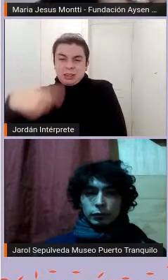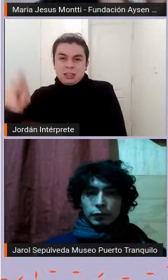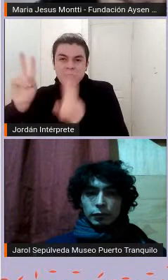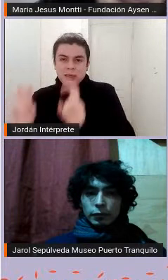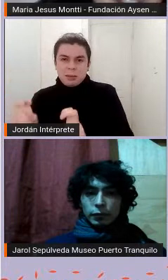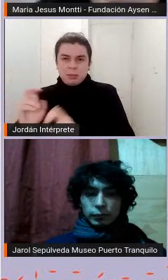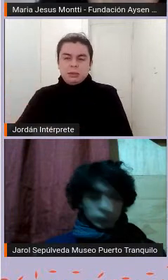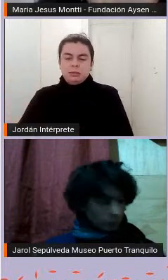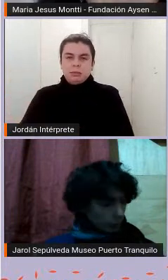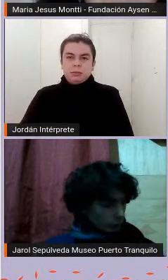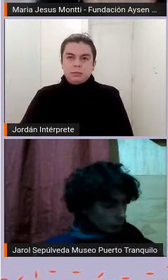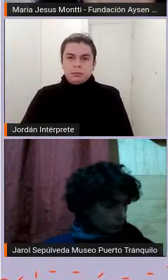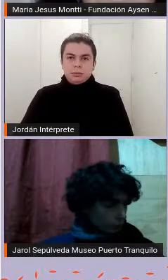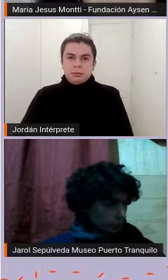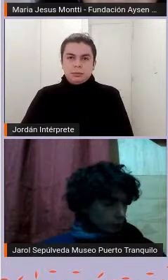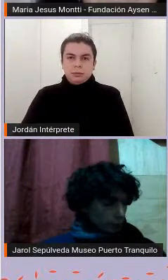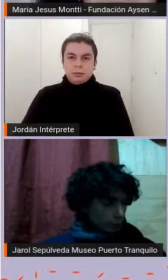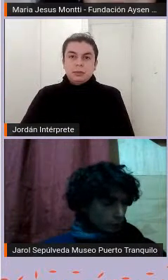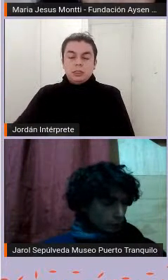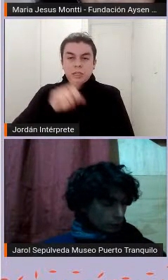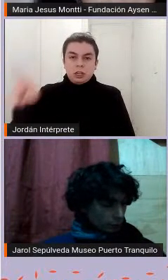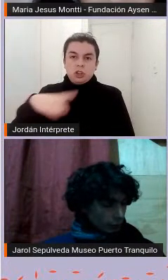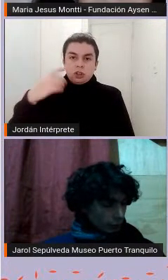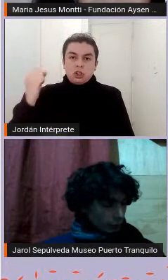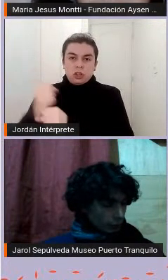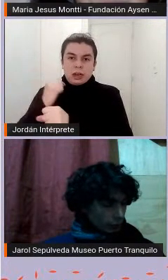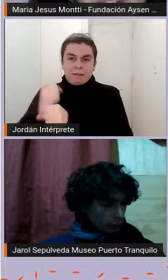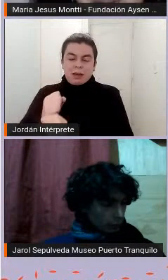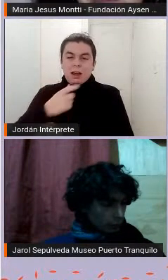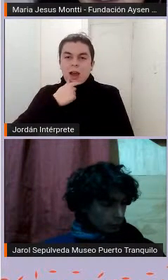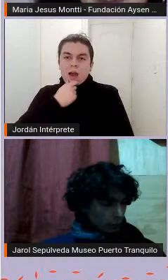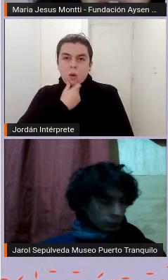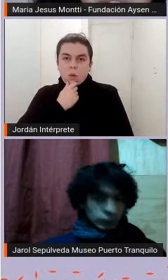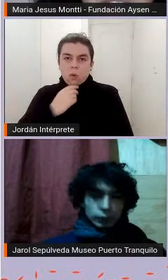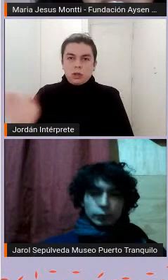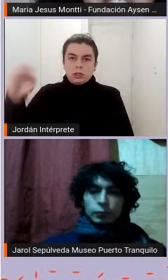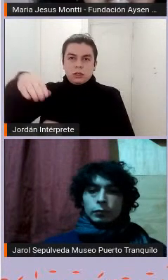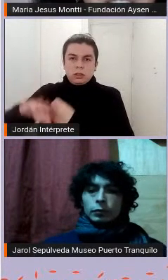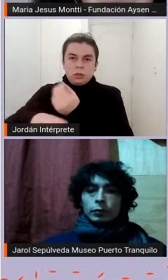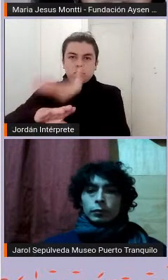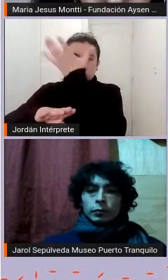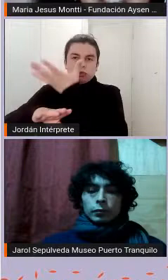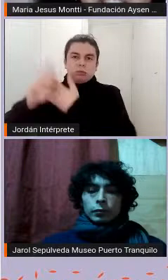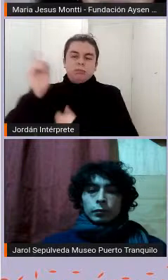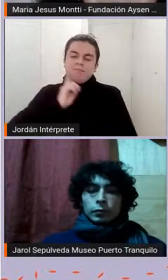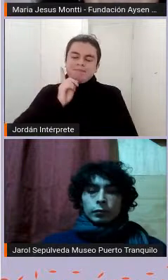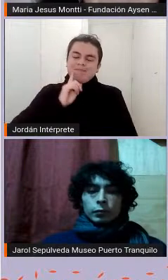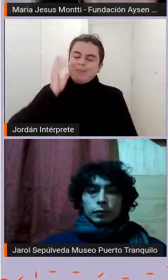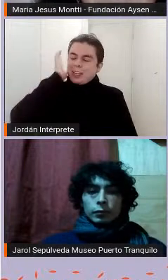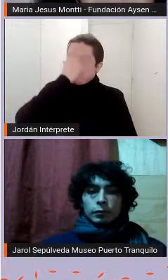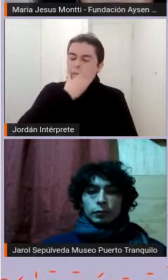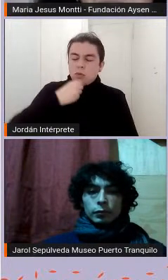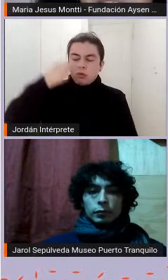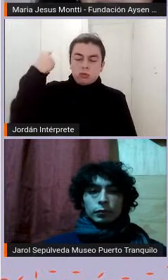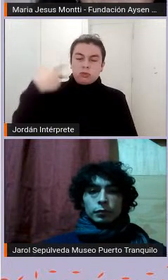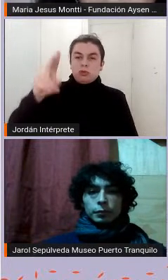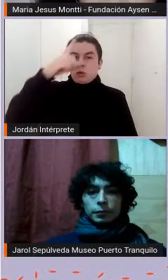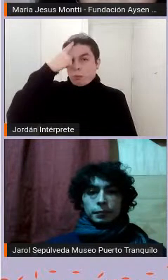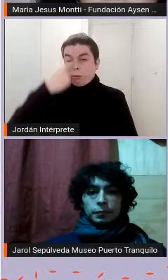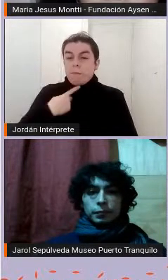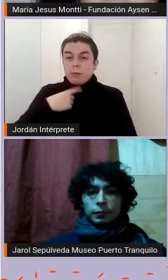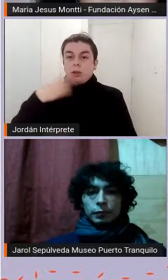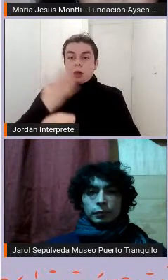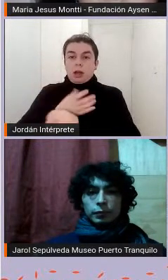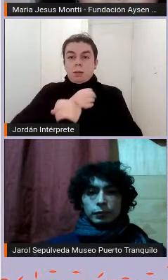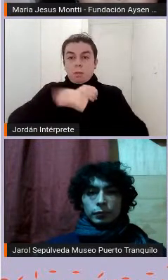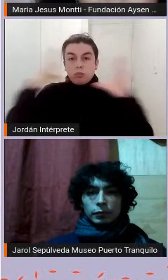trabajan en específico con huesos de cetáceos y tienen un museo hermoso donde tienen montadas muchas ballenas. No sé si lo logran